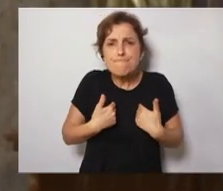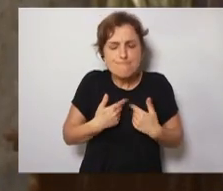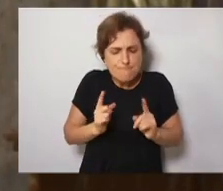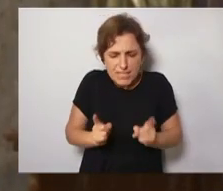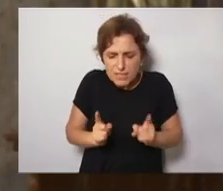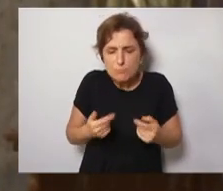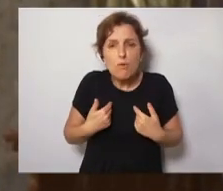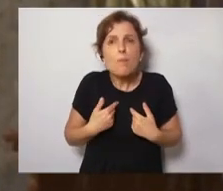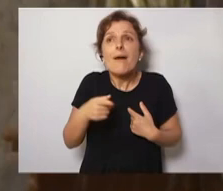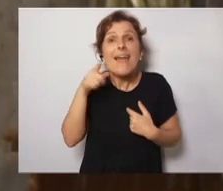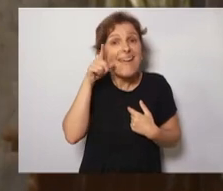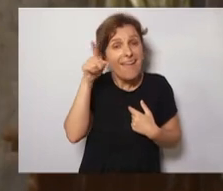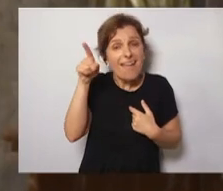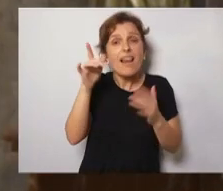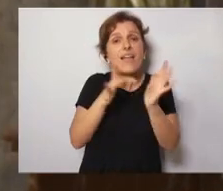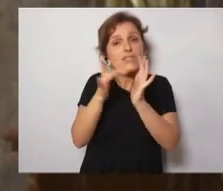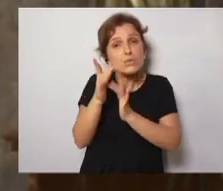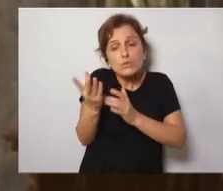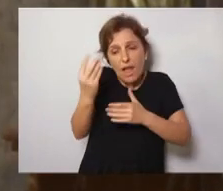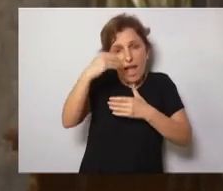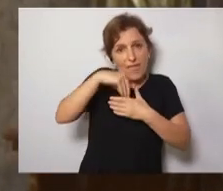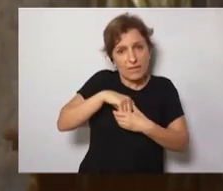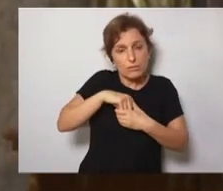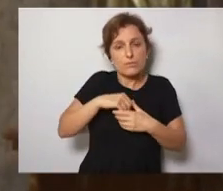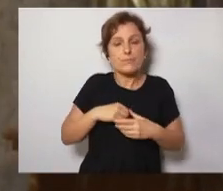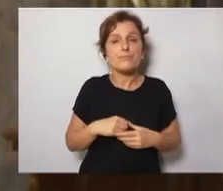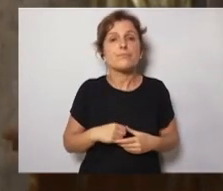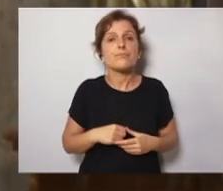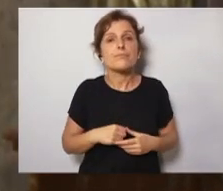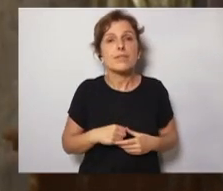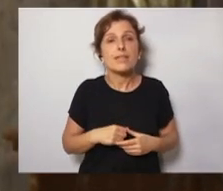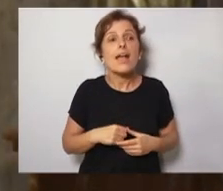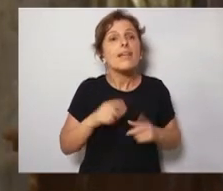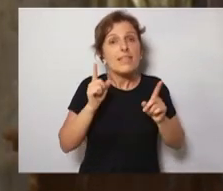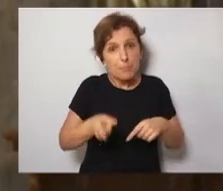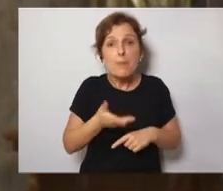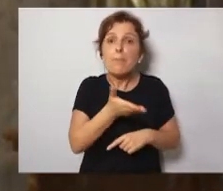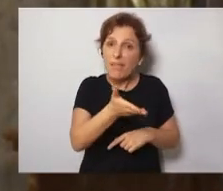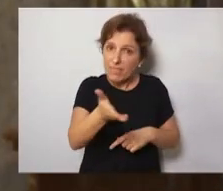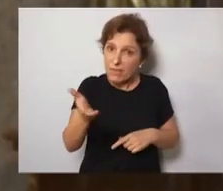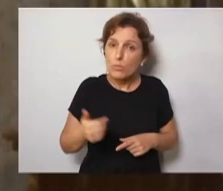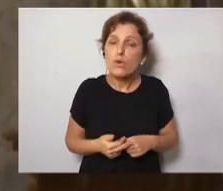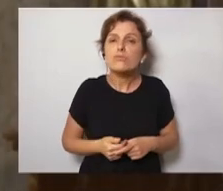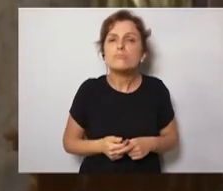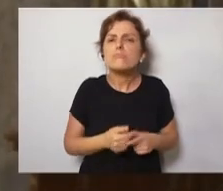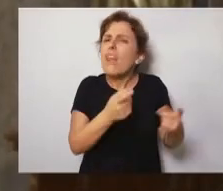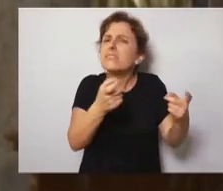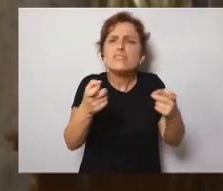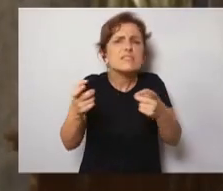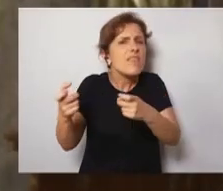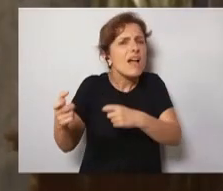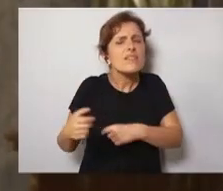nosotros llevamos al altar las intenciones de todos aquellos que se unen a esta santa misa